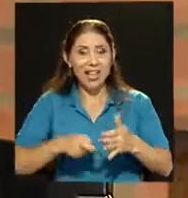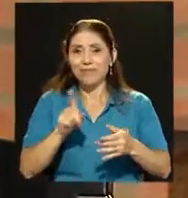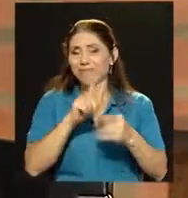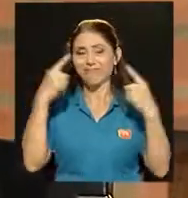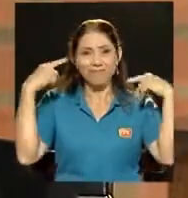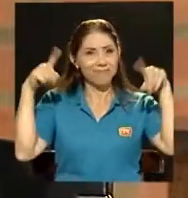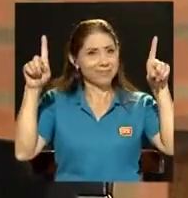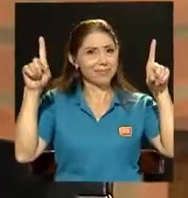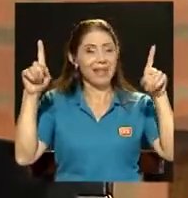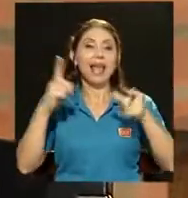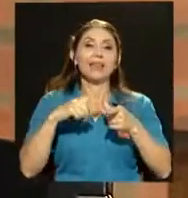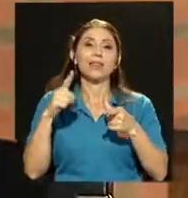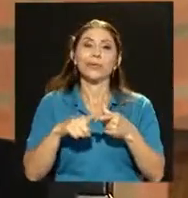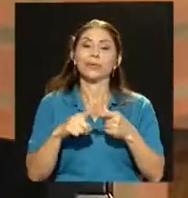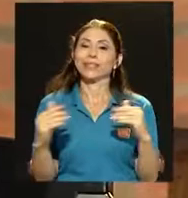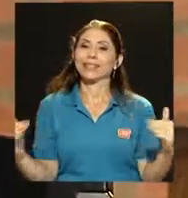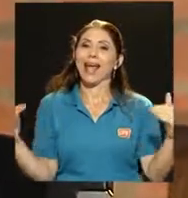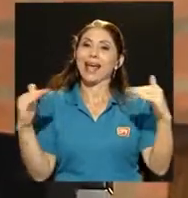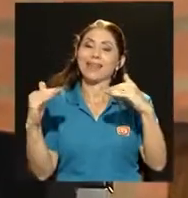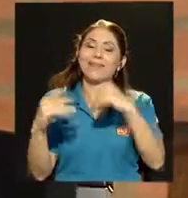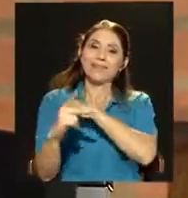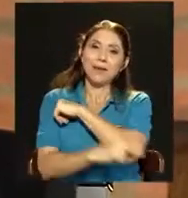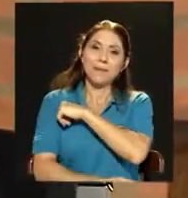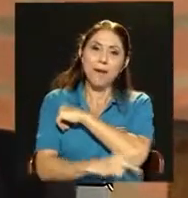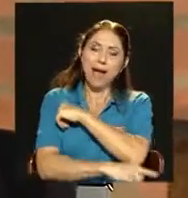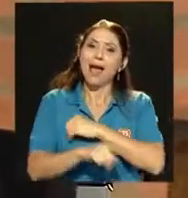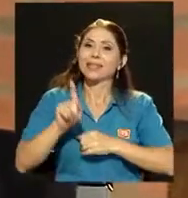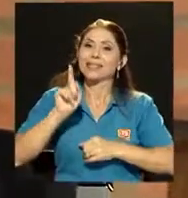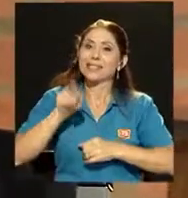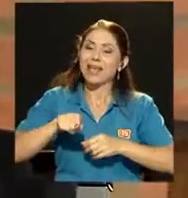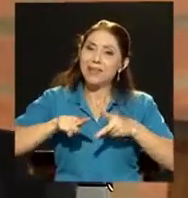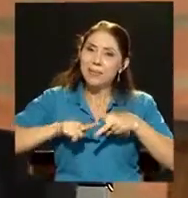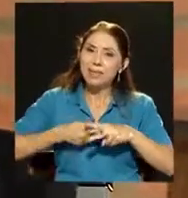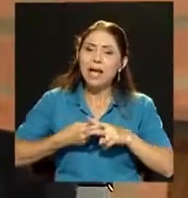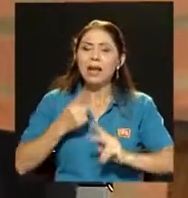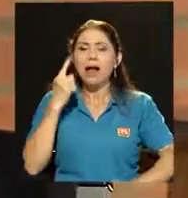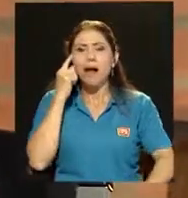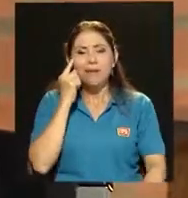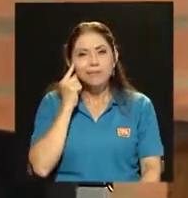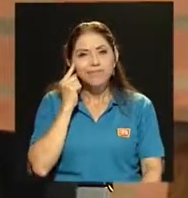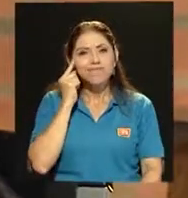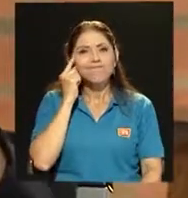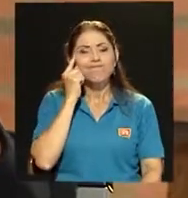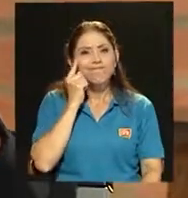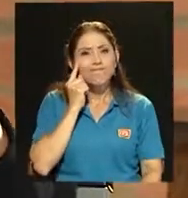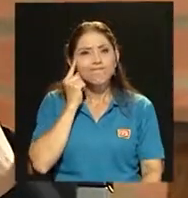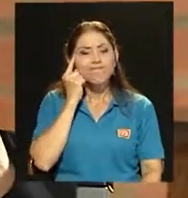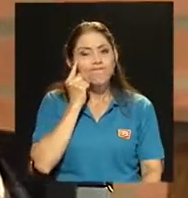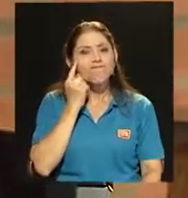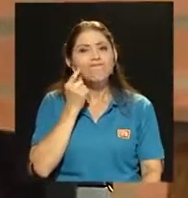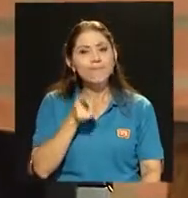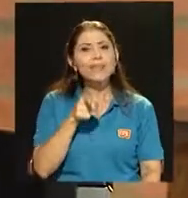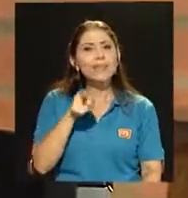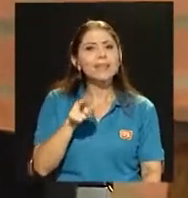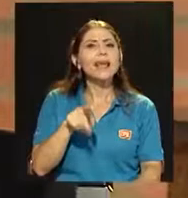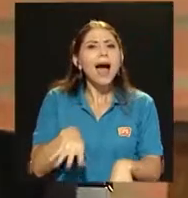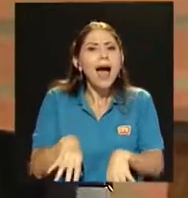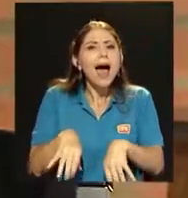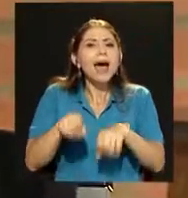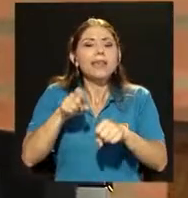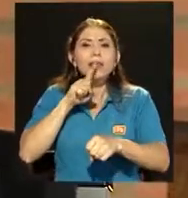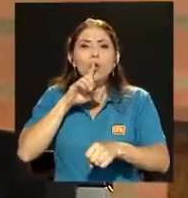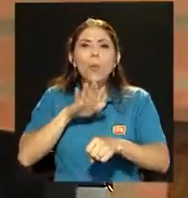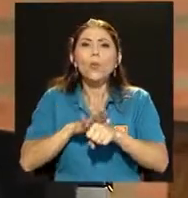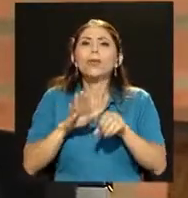logrado. Entonces, a nivel de país, hay que empezar a reflexionar de cómo adquirir ese compromiso con una